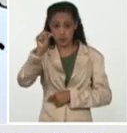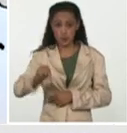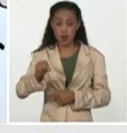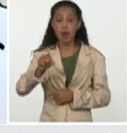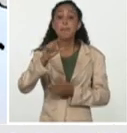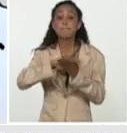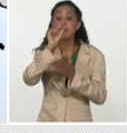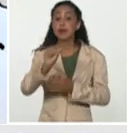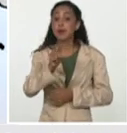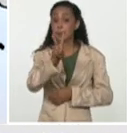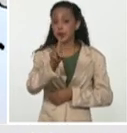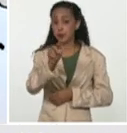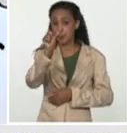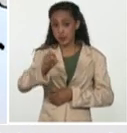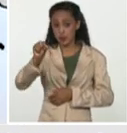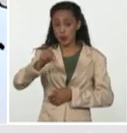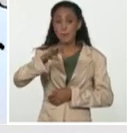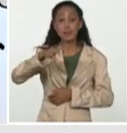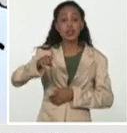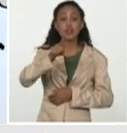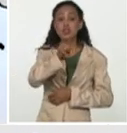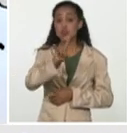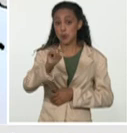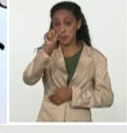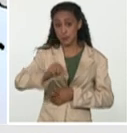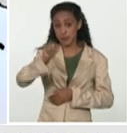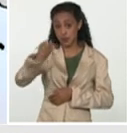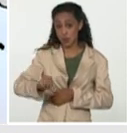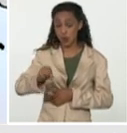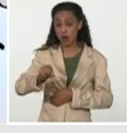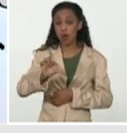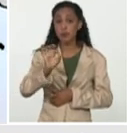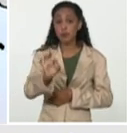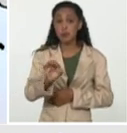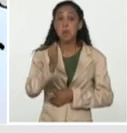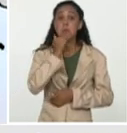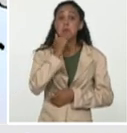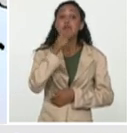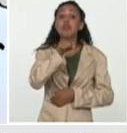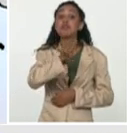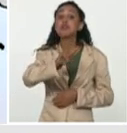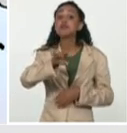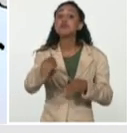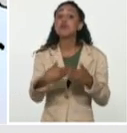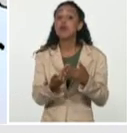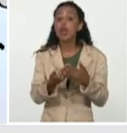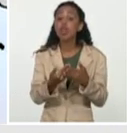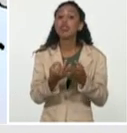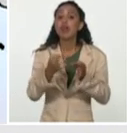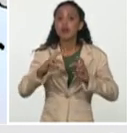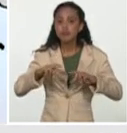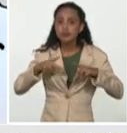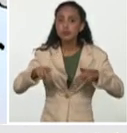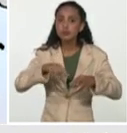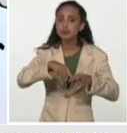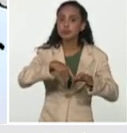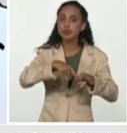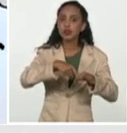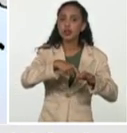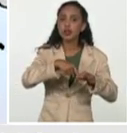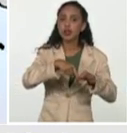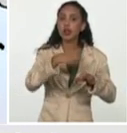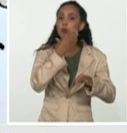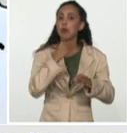Río 19 y nuevamente por más de 19 días el municipio especial Isla de la Juventud,